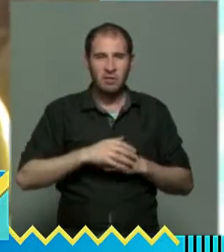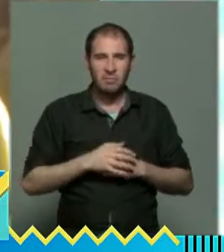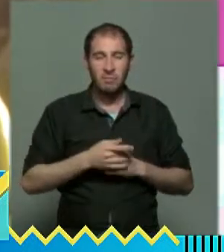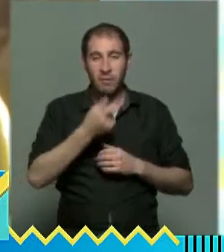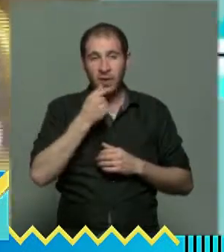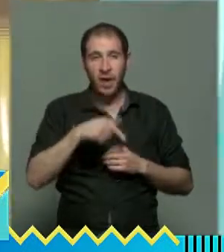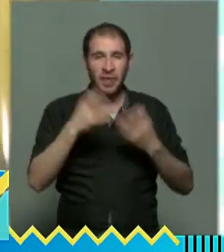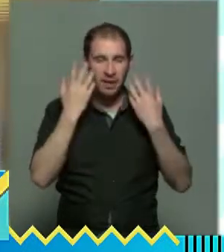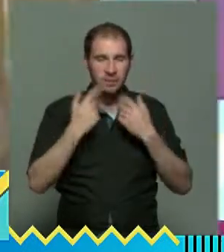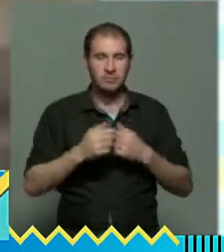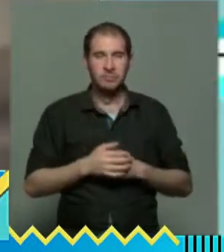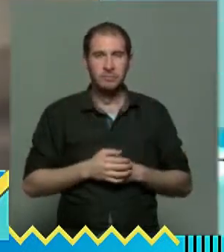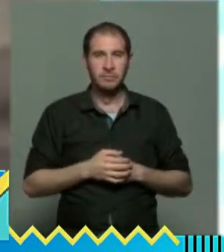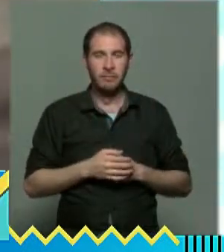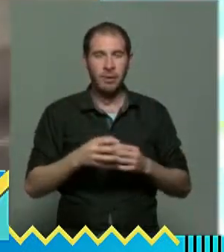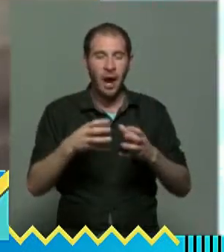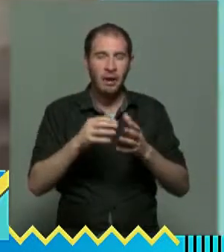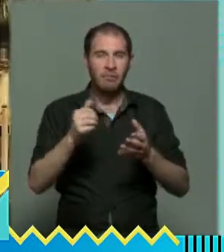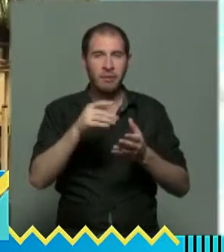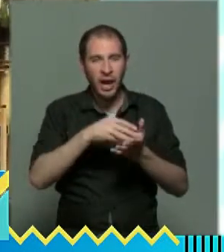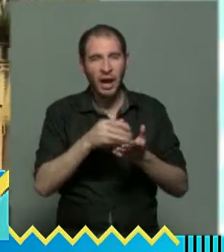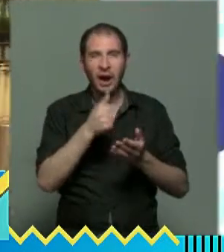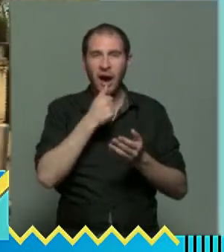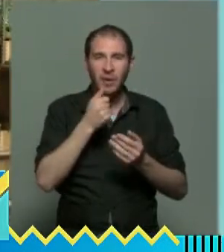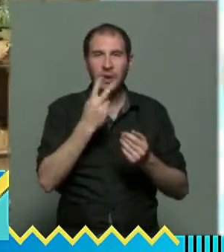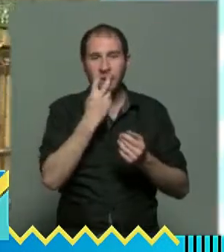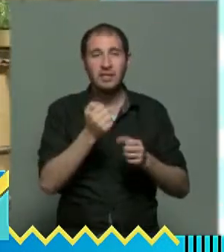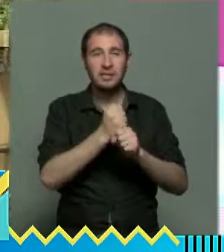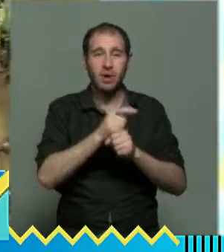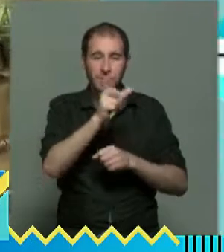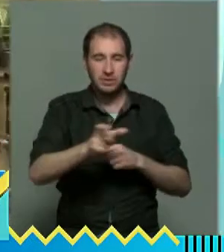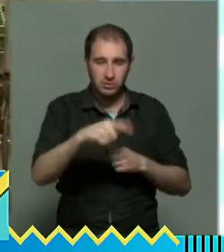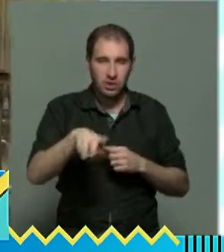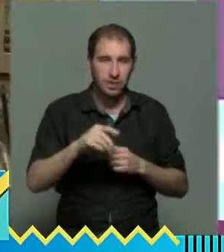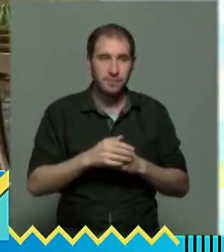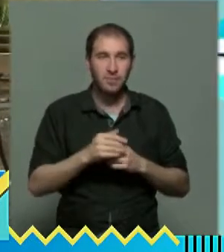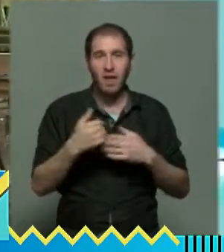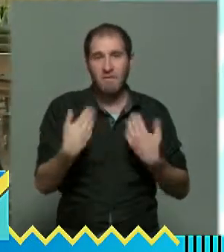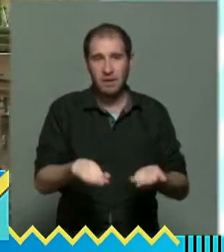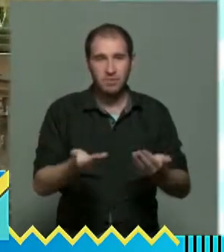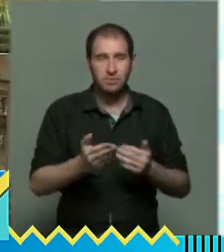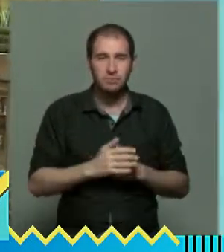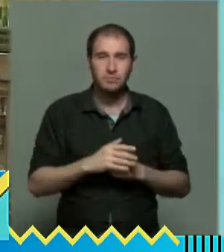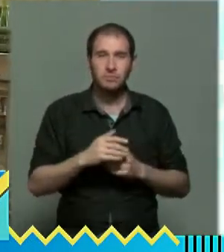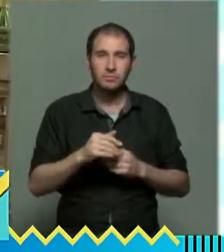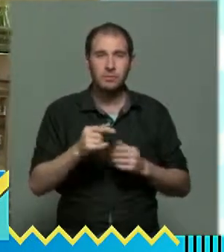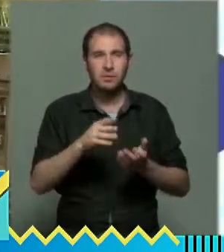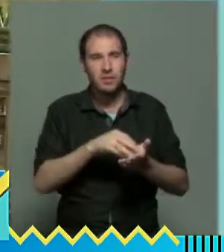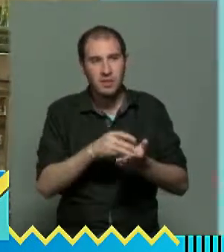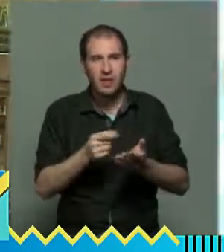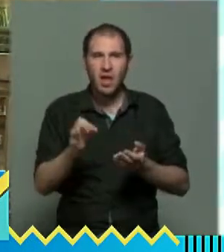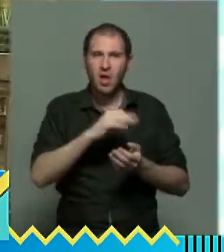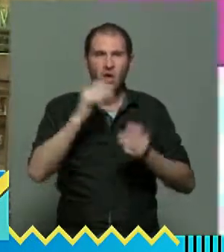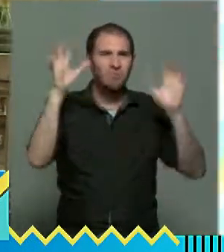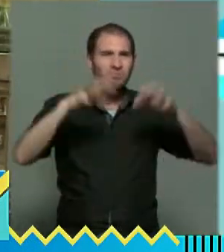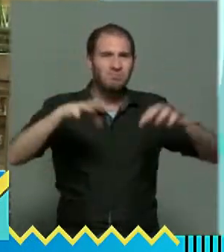que es? Piedra, agua, y energía y trabajo humano. No hay ningún beneficio, digamos, de humus o regímenes de